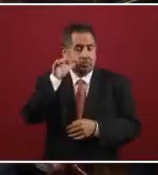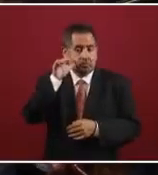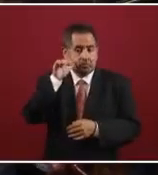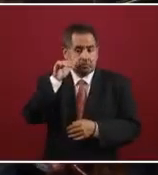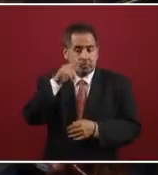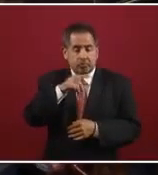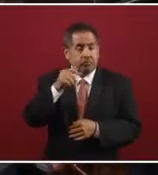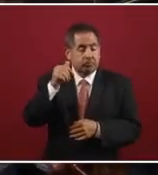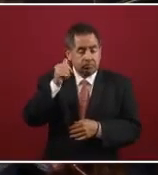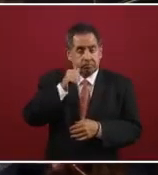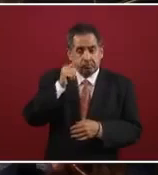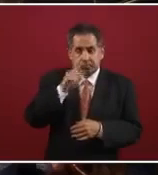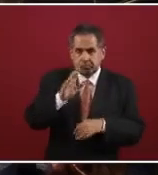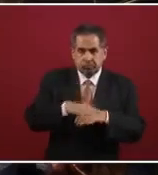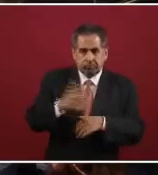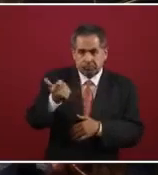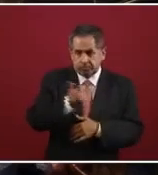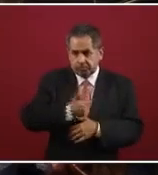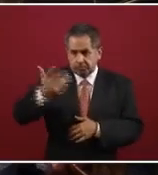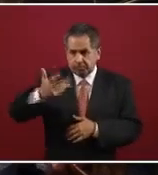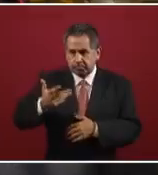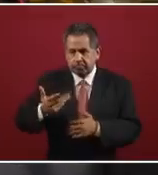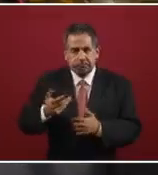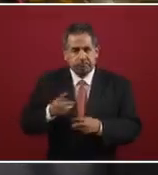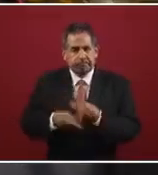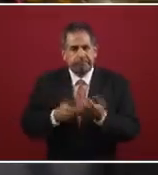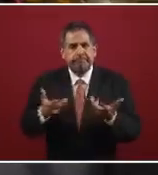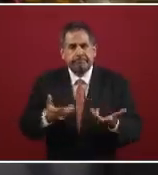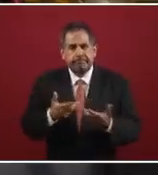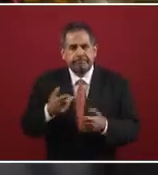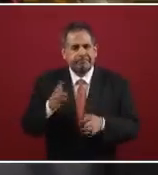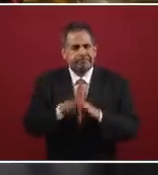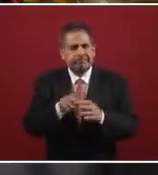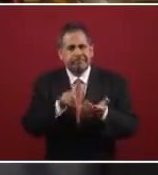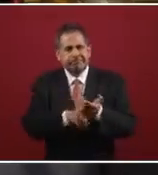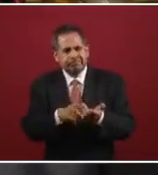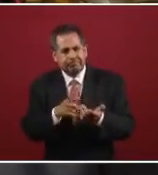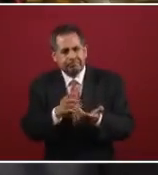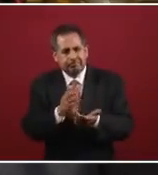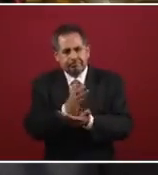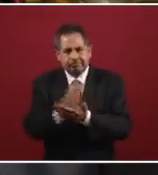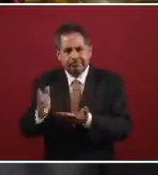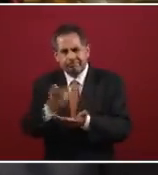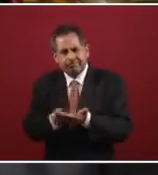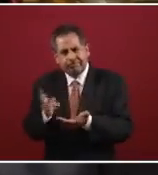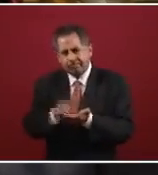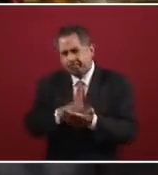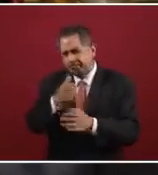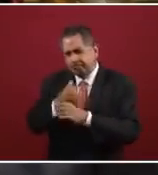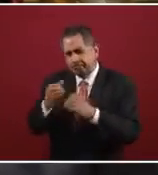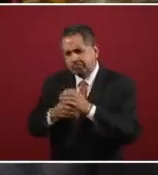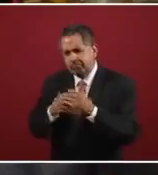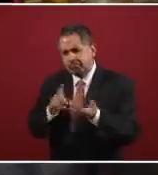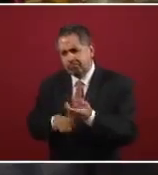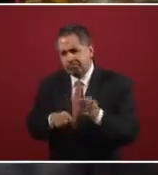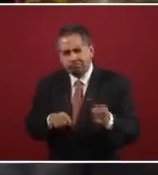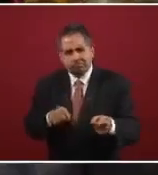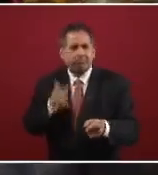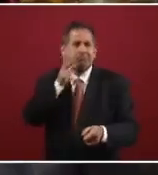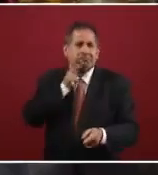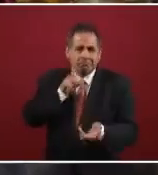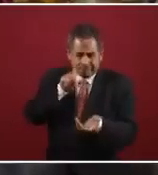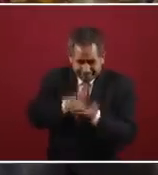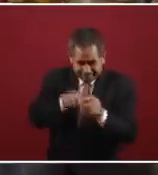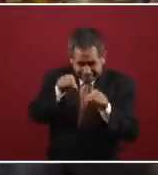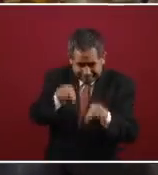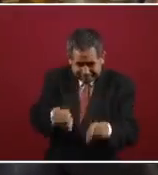si verdaderamente está muy cara la gasolina que podemos hacer con esa está cuajada aparte hay otra cosa si a esta pm es